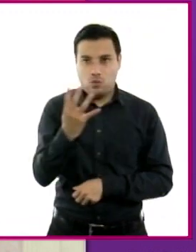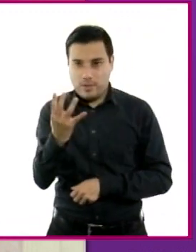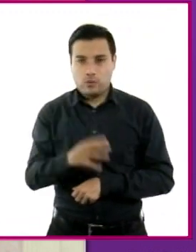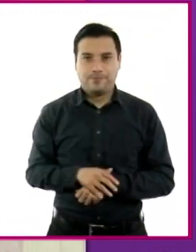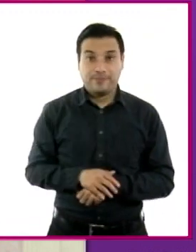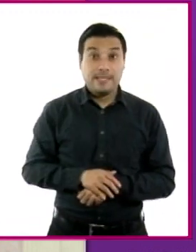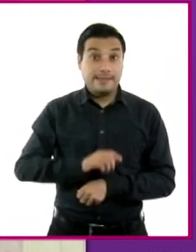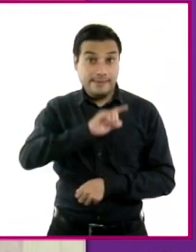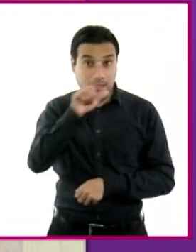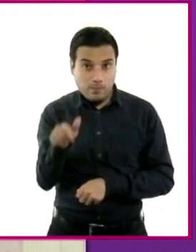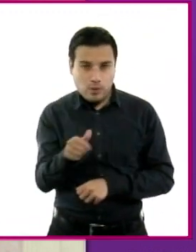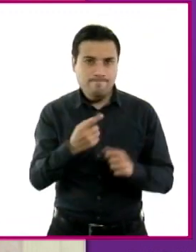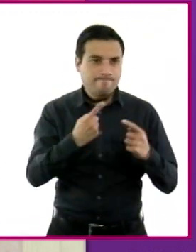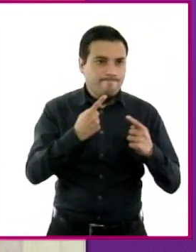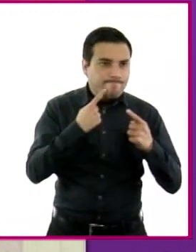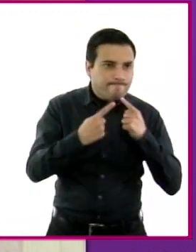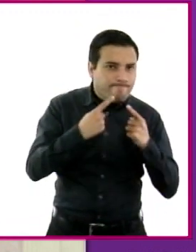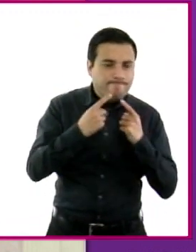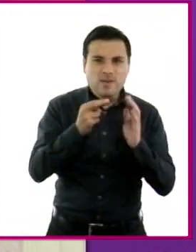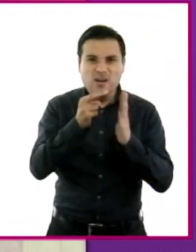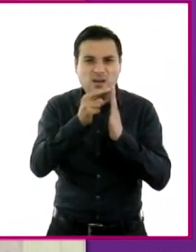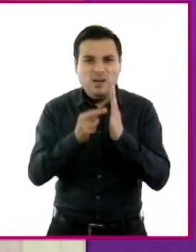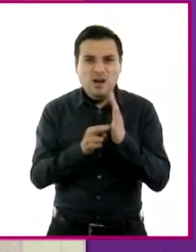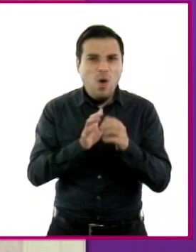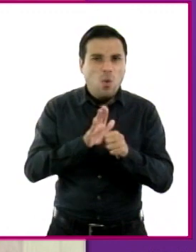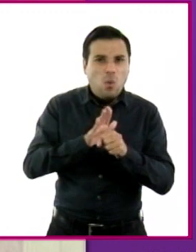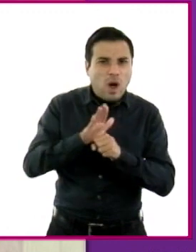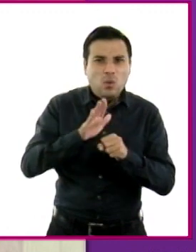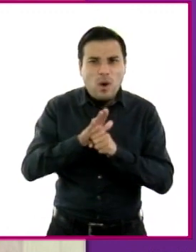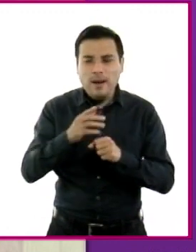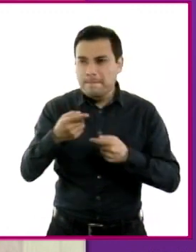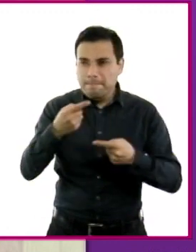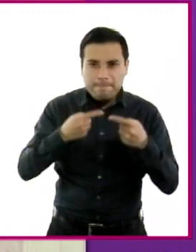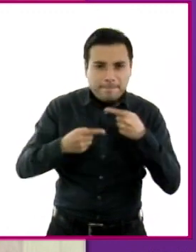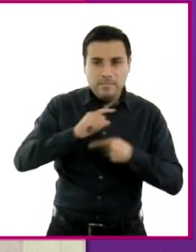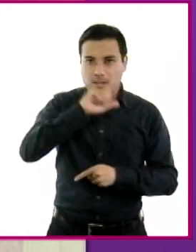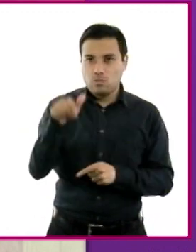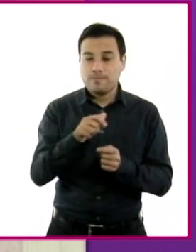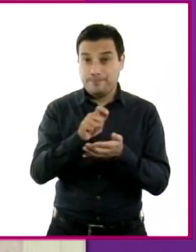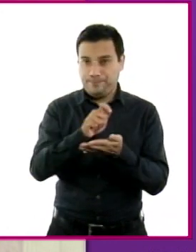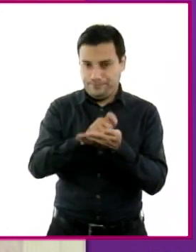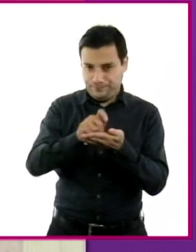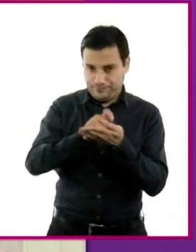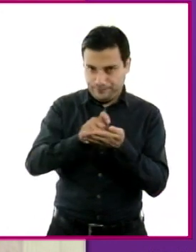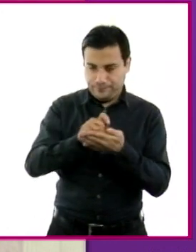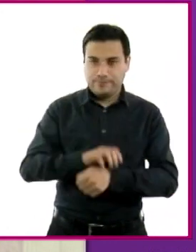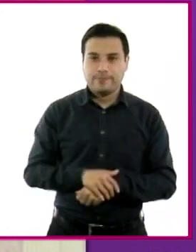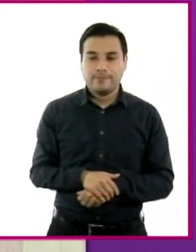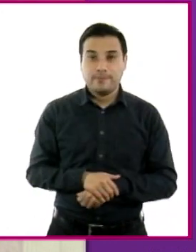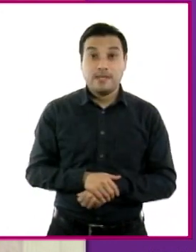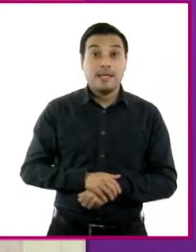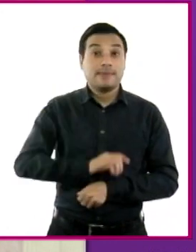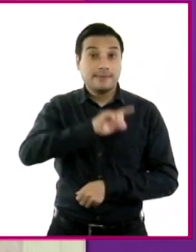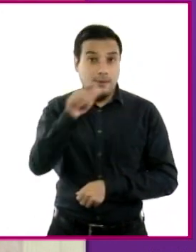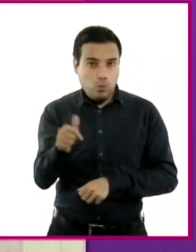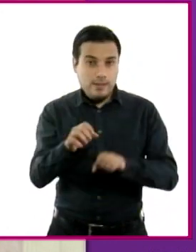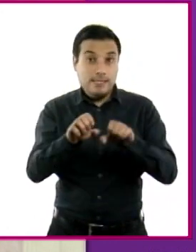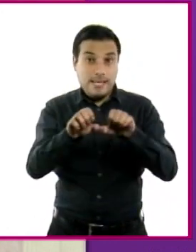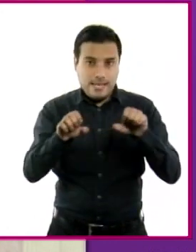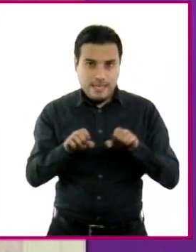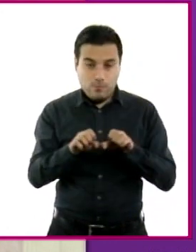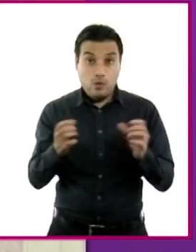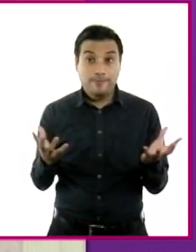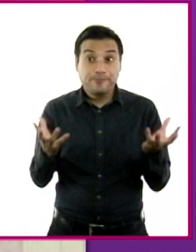equipo discutió qué reglas deberían anotar en su reglamento e hicieron un borrador. Después, los equipos se